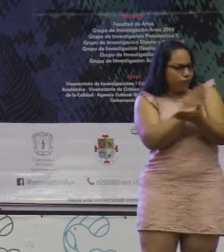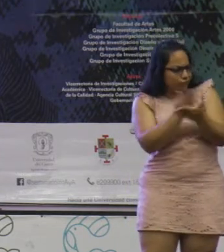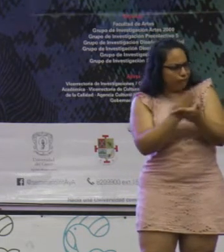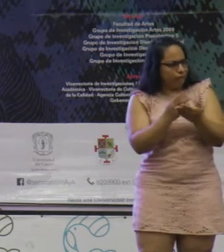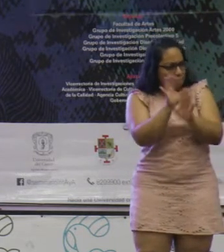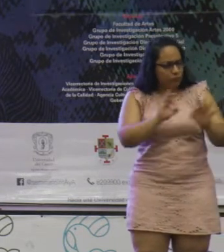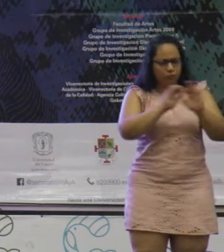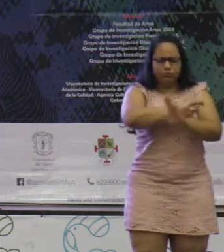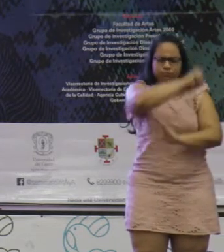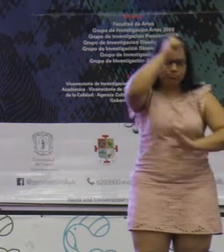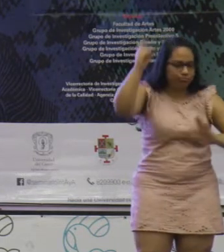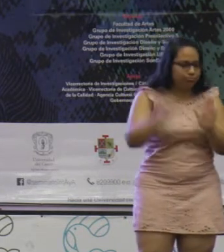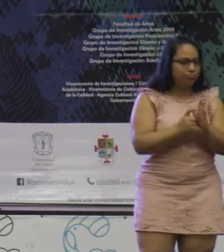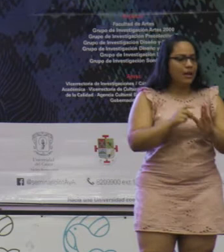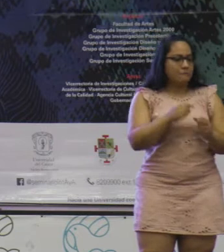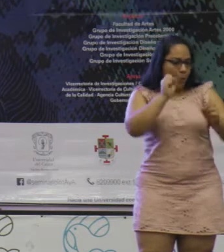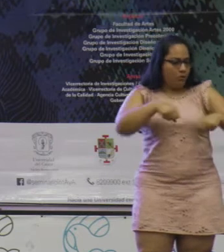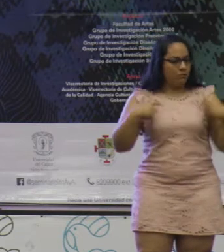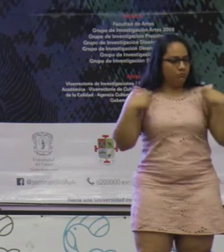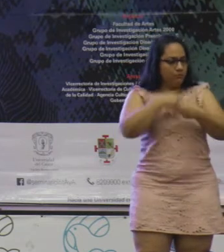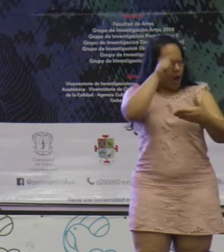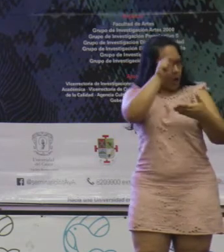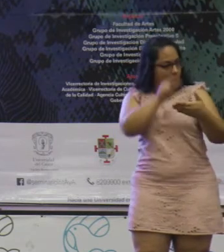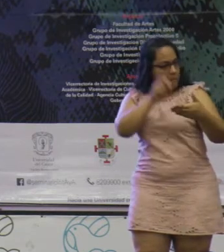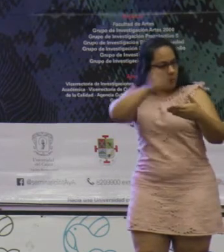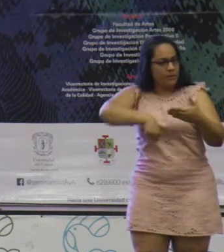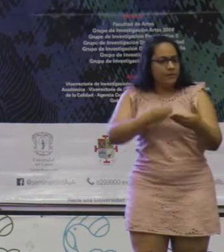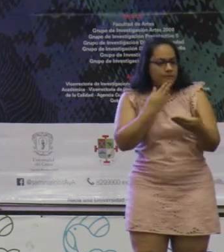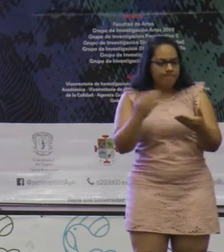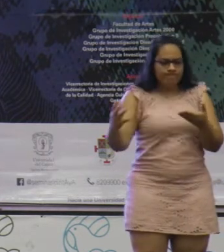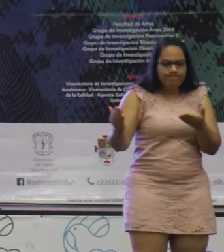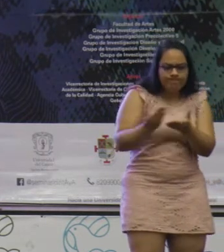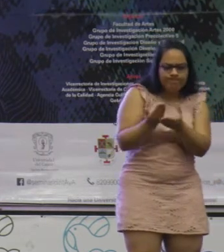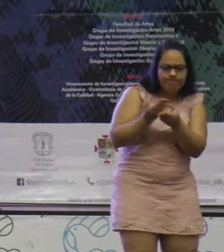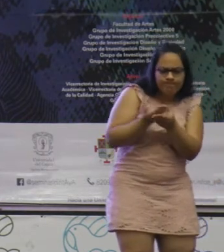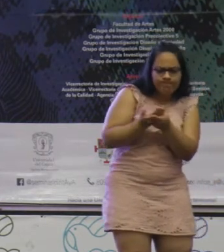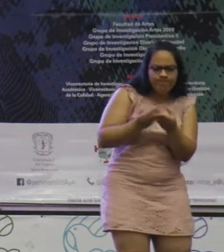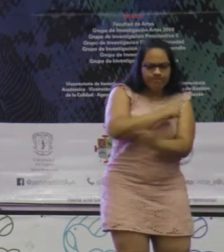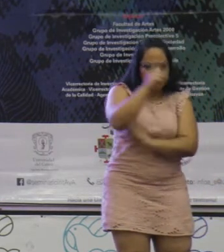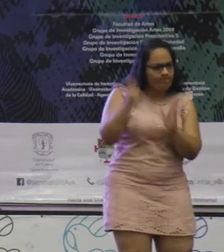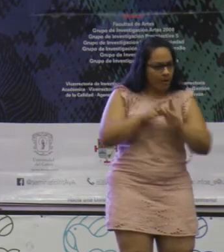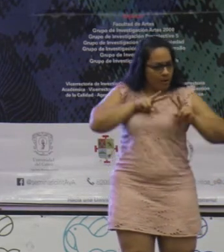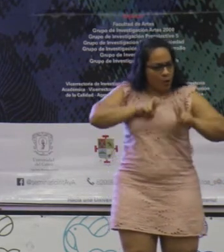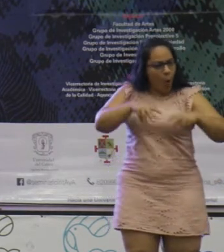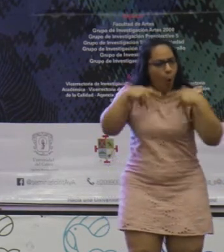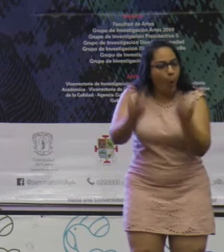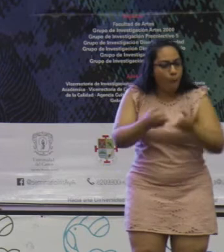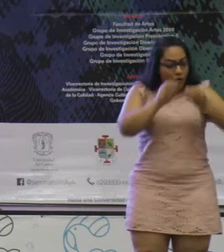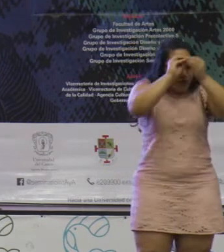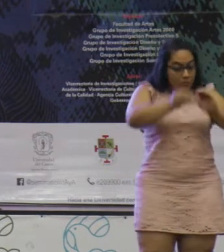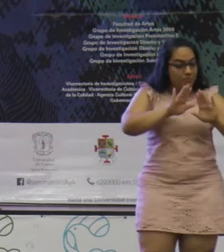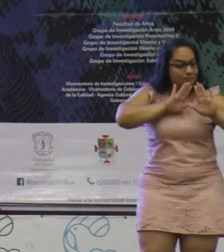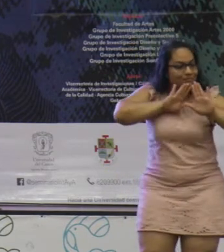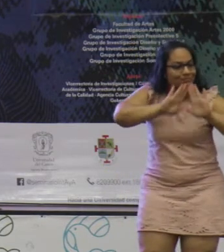más completas que hay en español, un trabajo de recopilación y de investigación de la ilustración como categoría y como